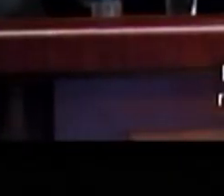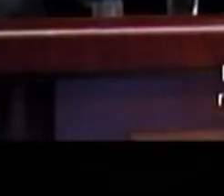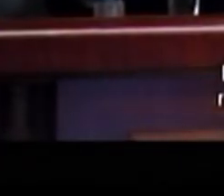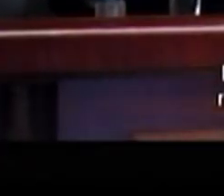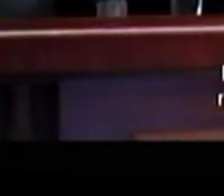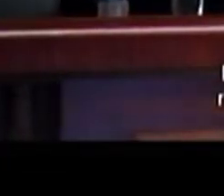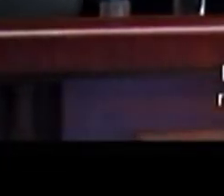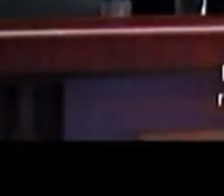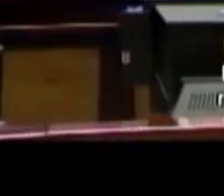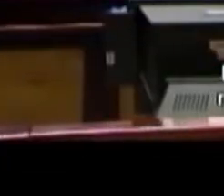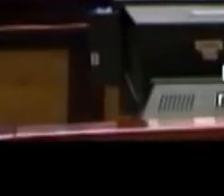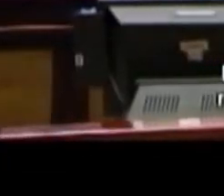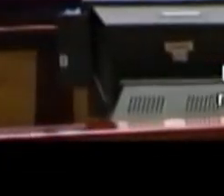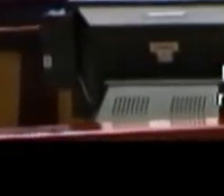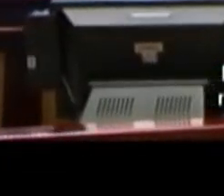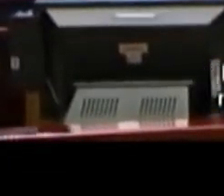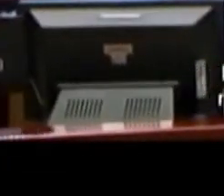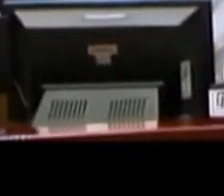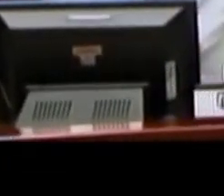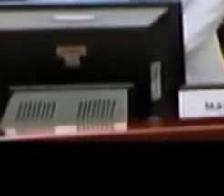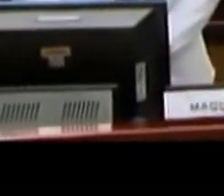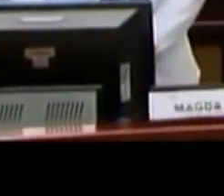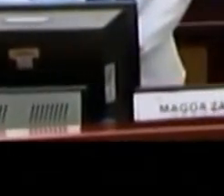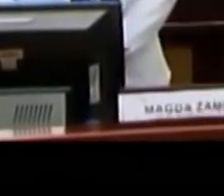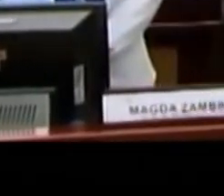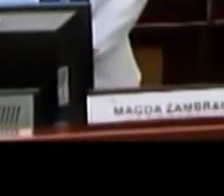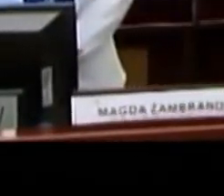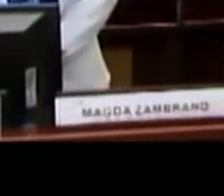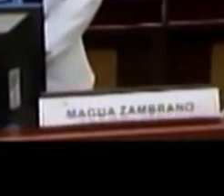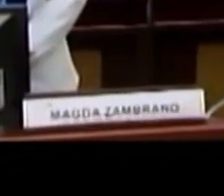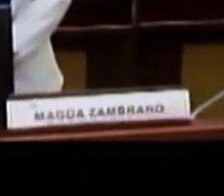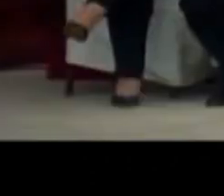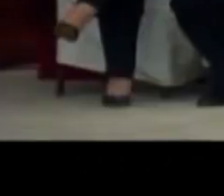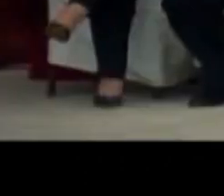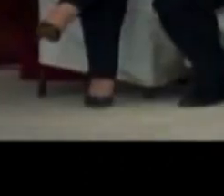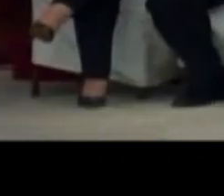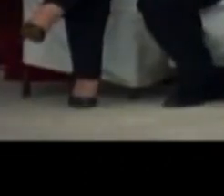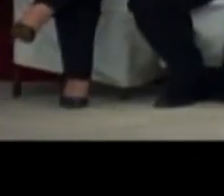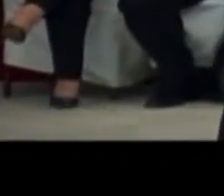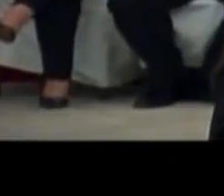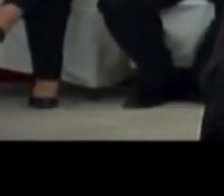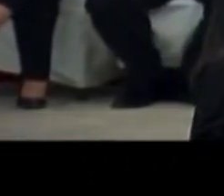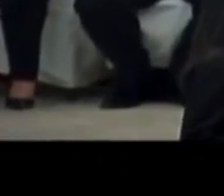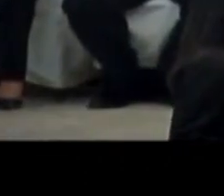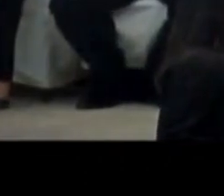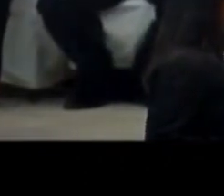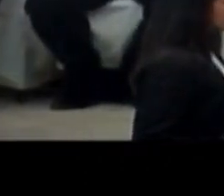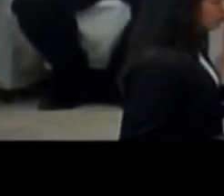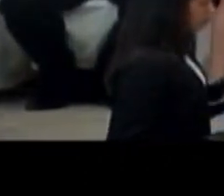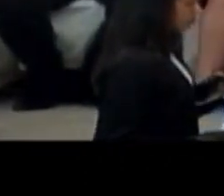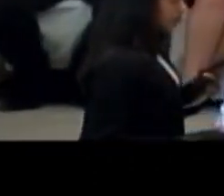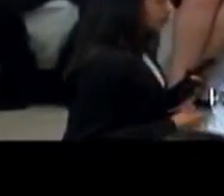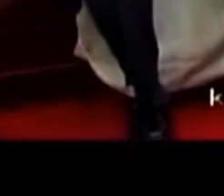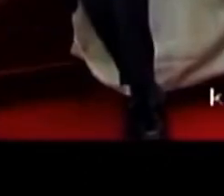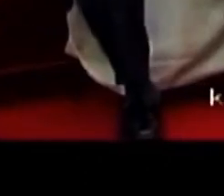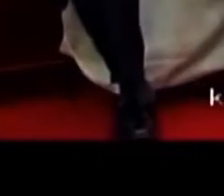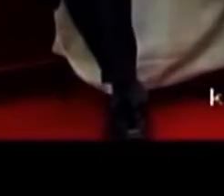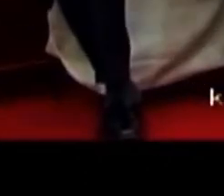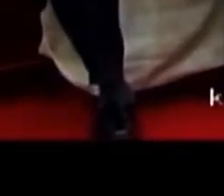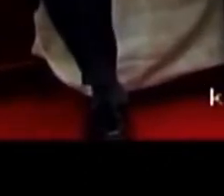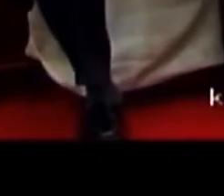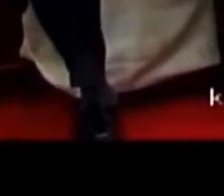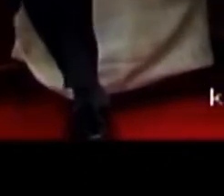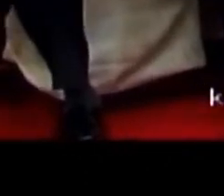vicepresidencia de la República tras su posesión en la Asamblea Nacional con la presencia de ministros de Estado, autoridades de control,